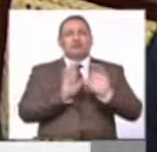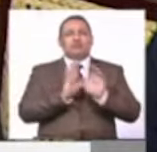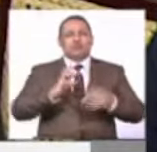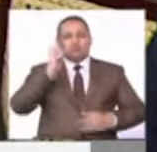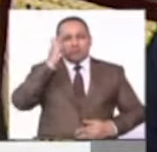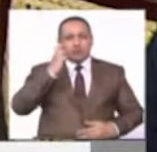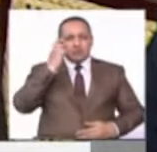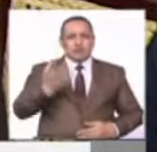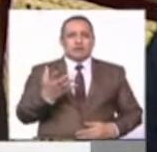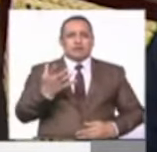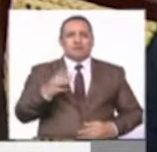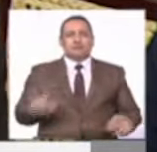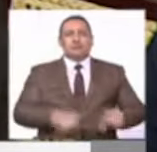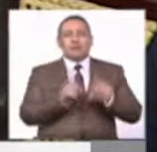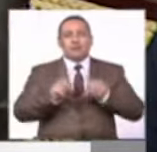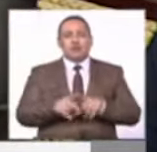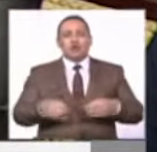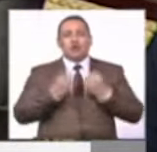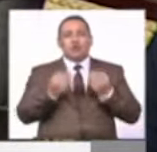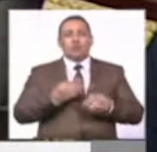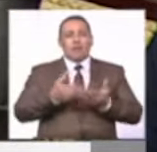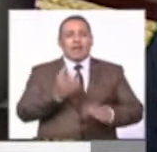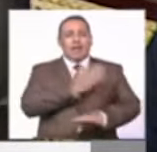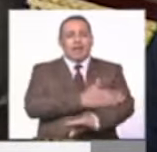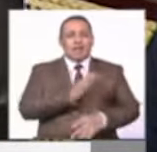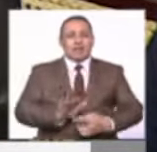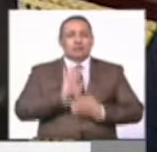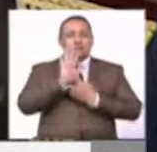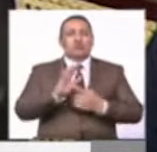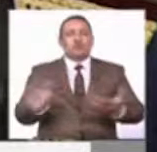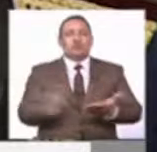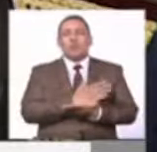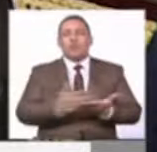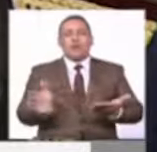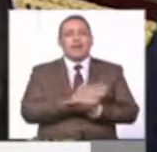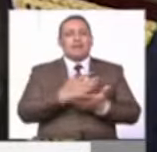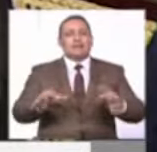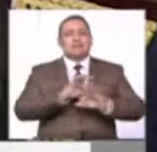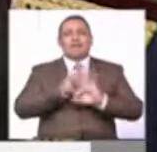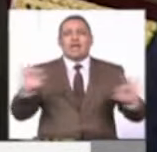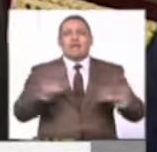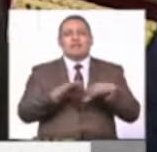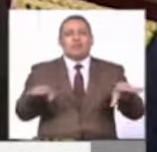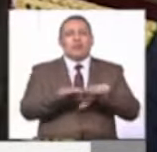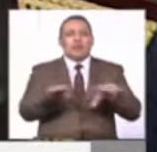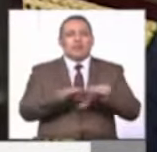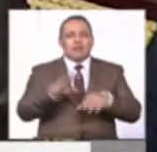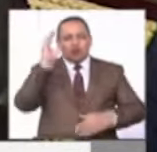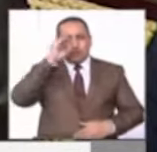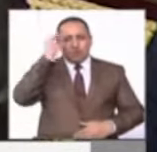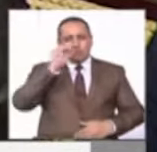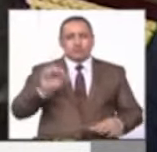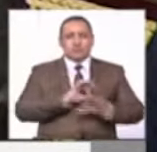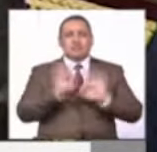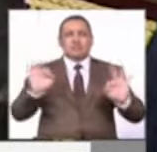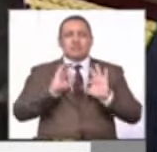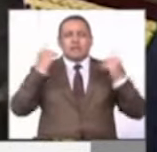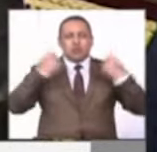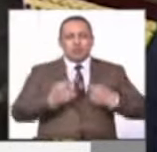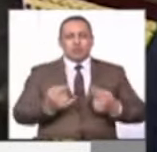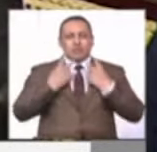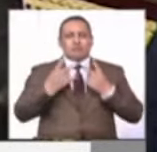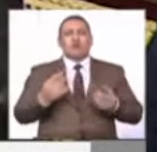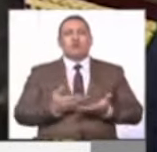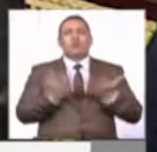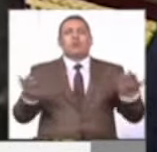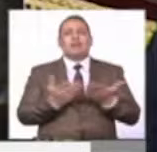Constitución por cuanto como lo hemos demostrado no existe unanimidad uniformidad de criterio ni certeza sobre cuál Debería